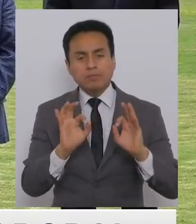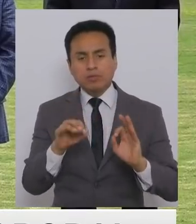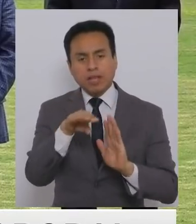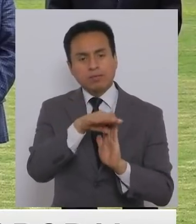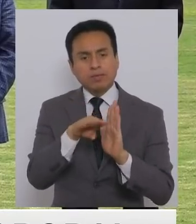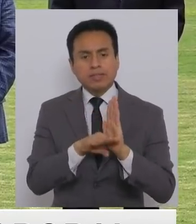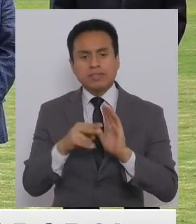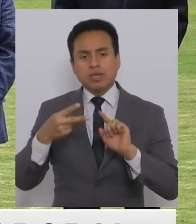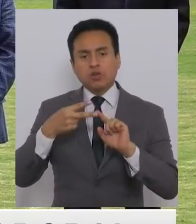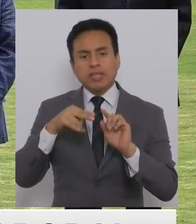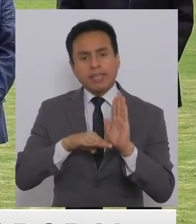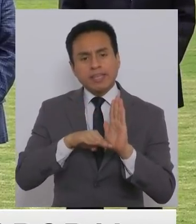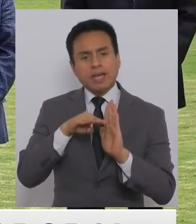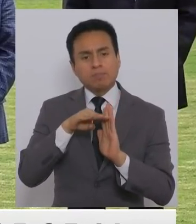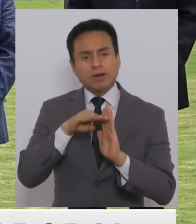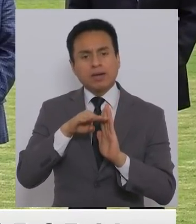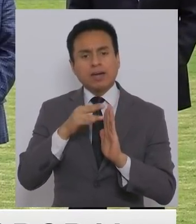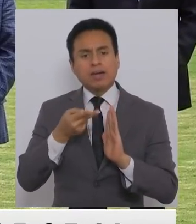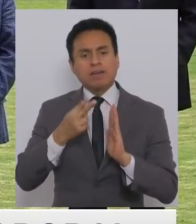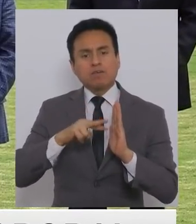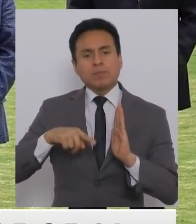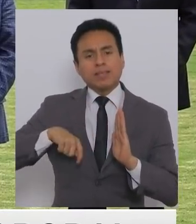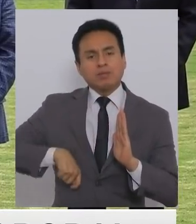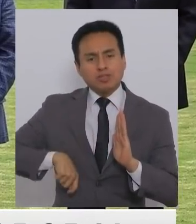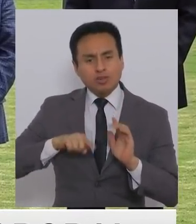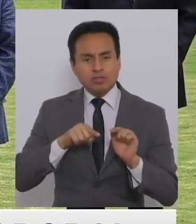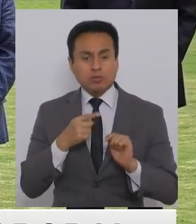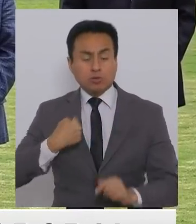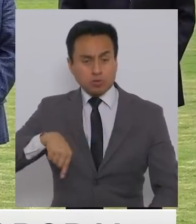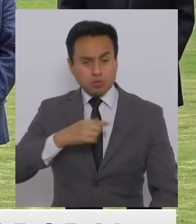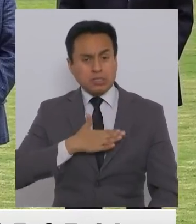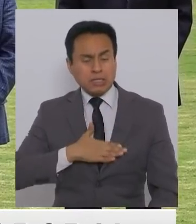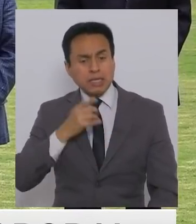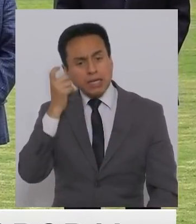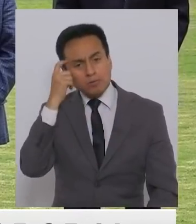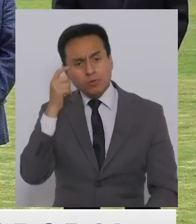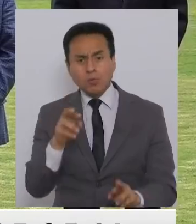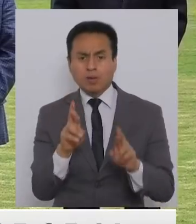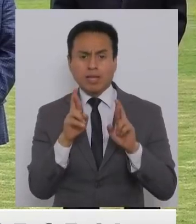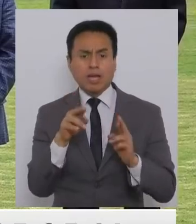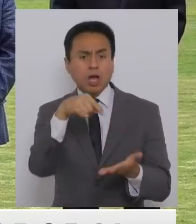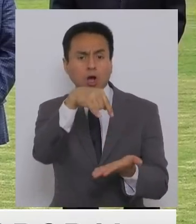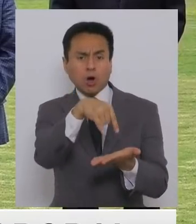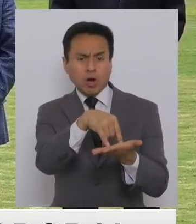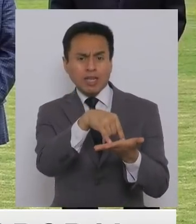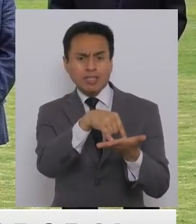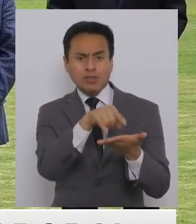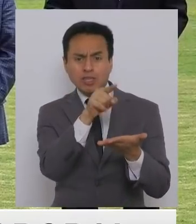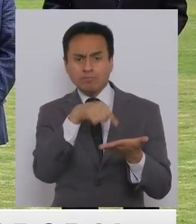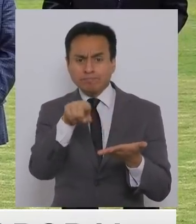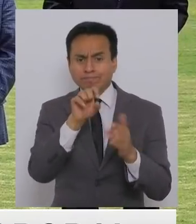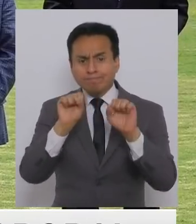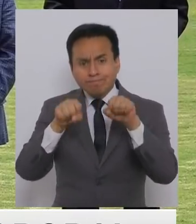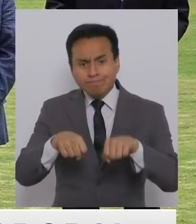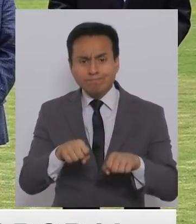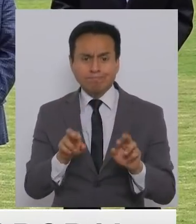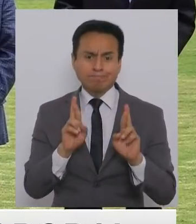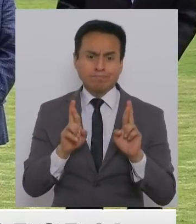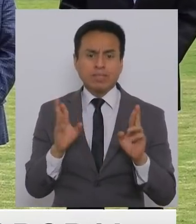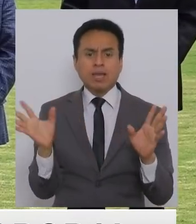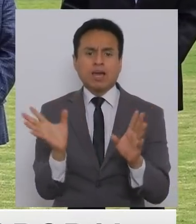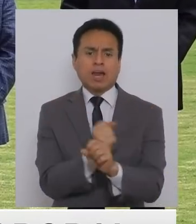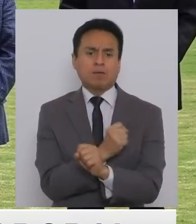la segunda etapa de la reforma a pensiones, que queremos que ojalá el Congreso la apruebe y con